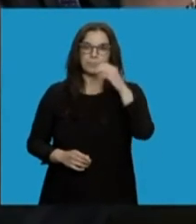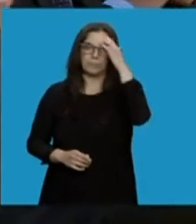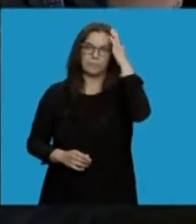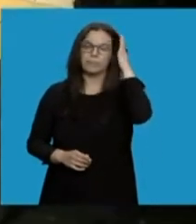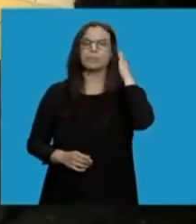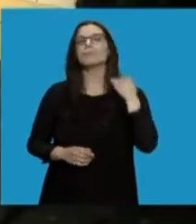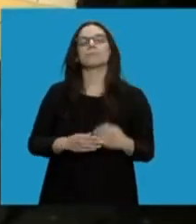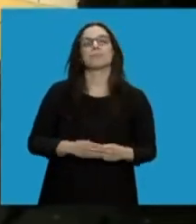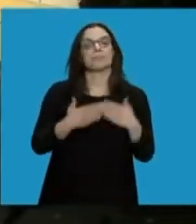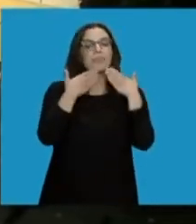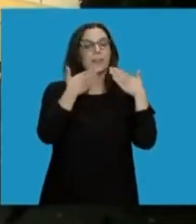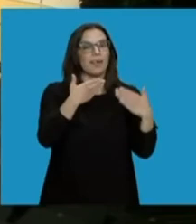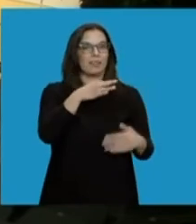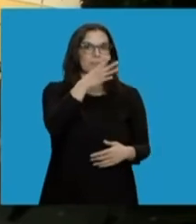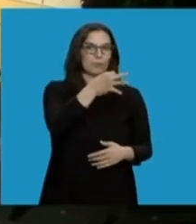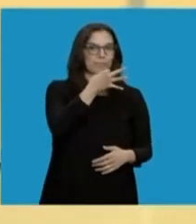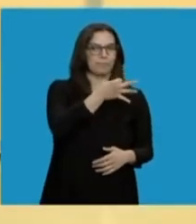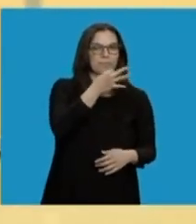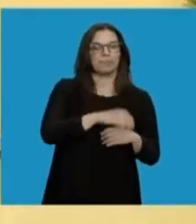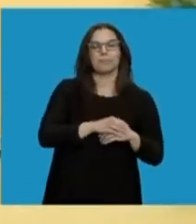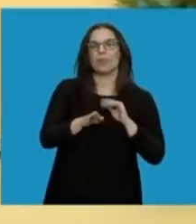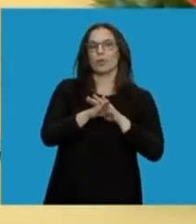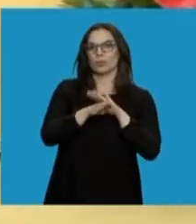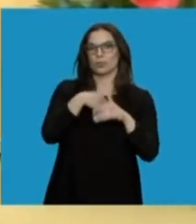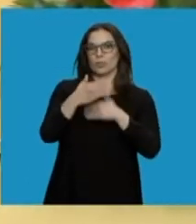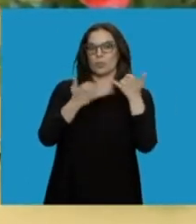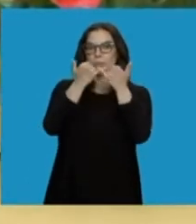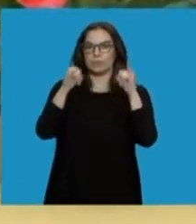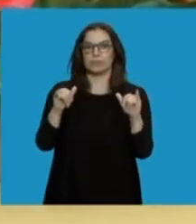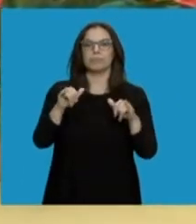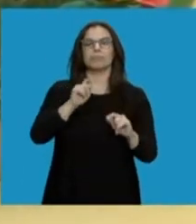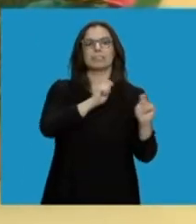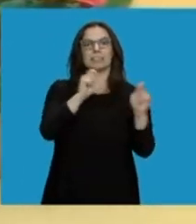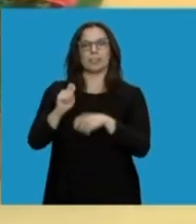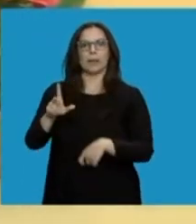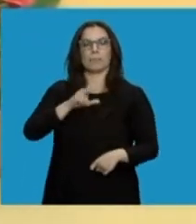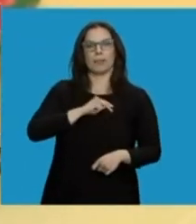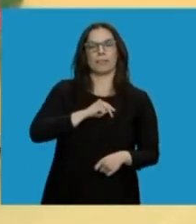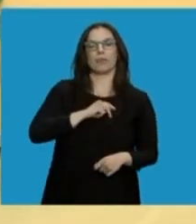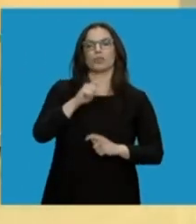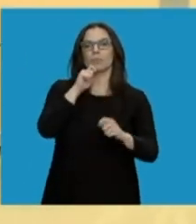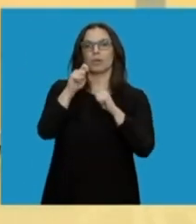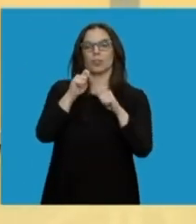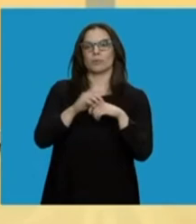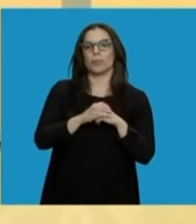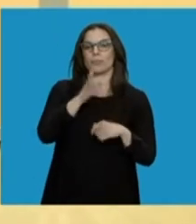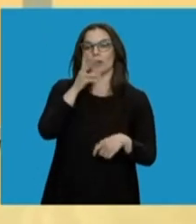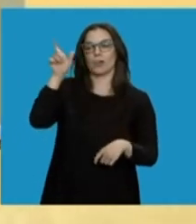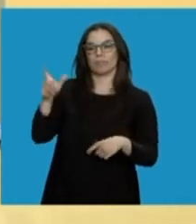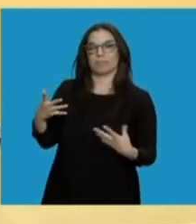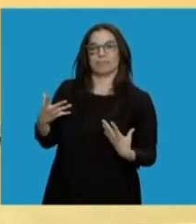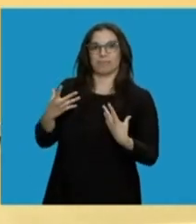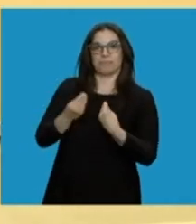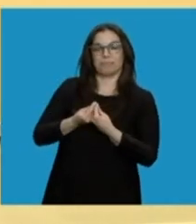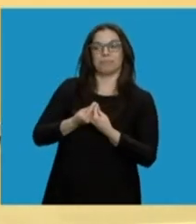Gracias, Begoña, por tus palabras. Continuamos con la ceremonia de entrega del Premio de Periodismo Francisco de Cosía. Nos acompaña un viejo conocido,